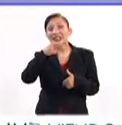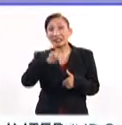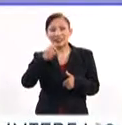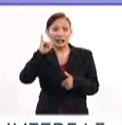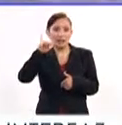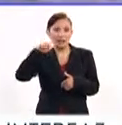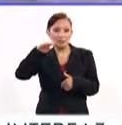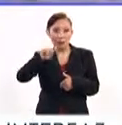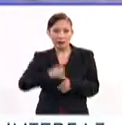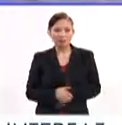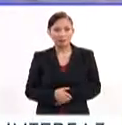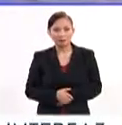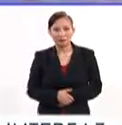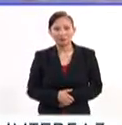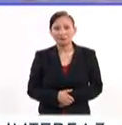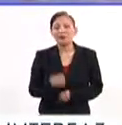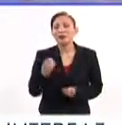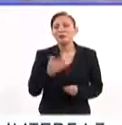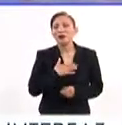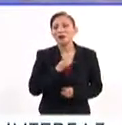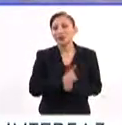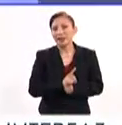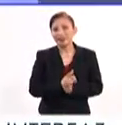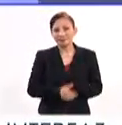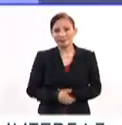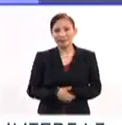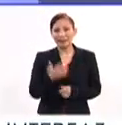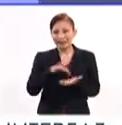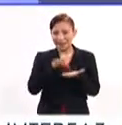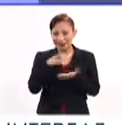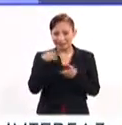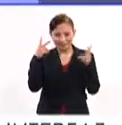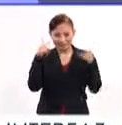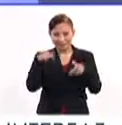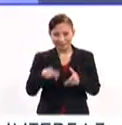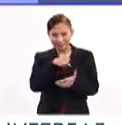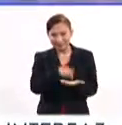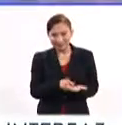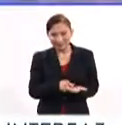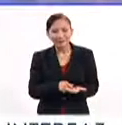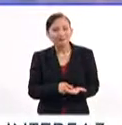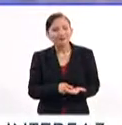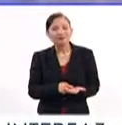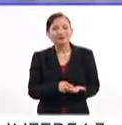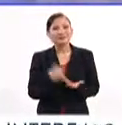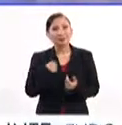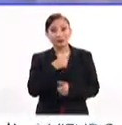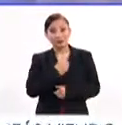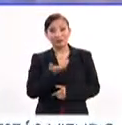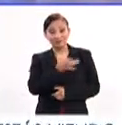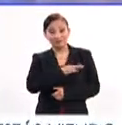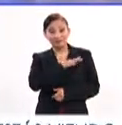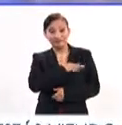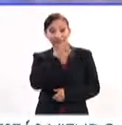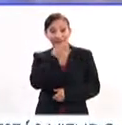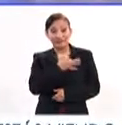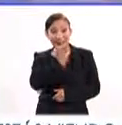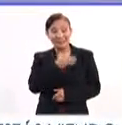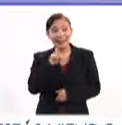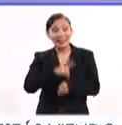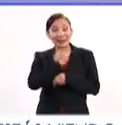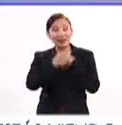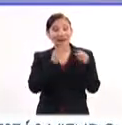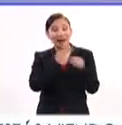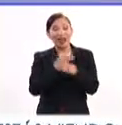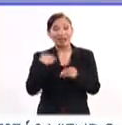de Bellas Artes. Muy buenos días, Sergio. Hola, muchísimas gracias por acompañarnos el día de hoy. Pues estamos festejando el Día Mundial del Teatro y